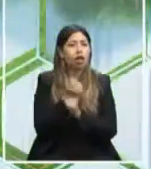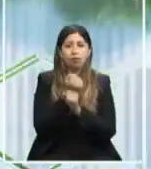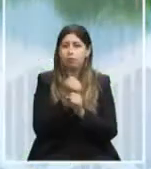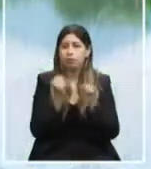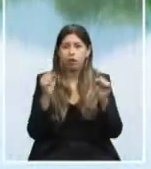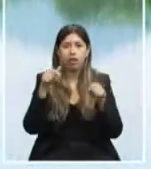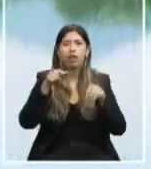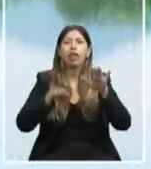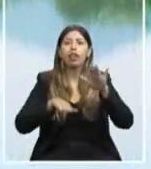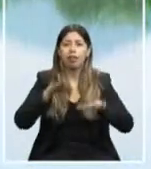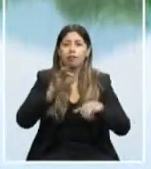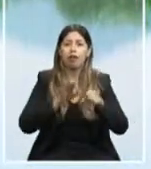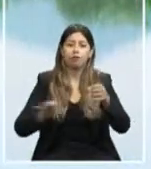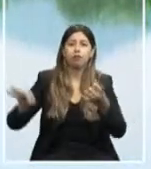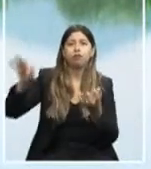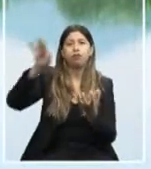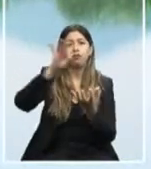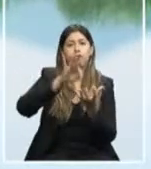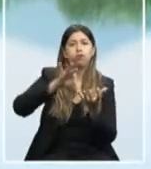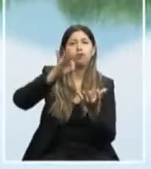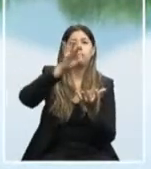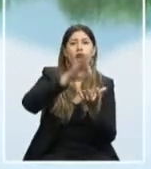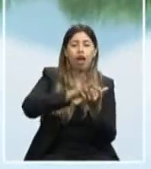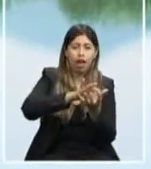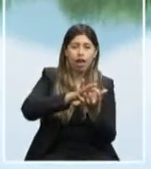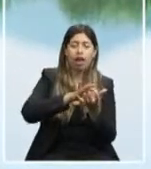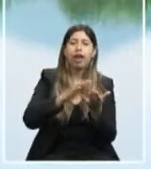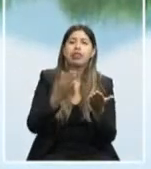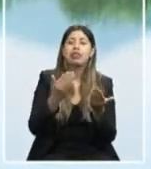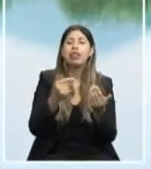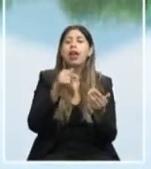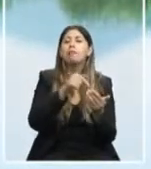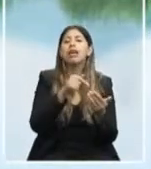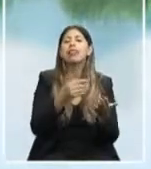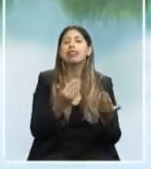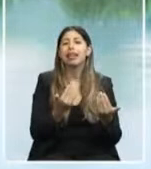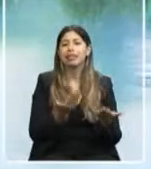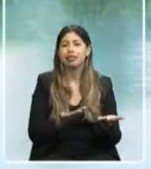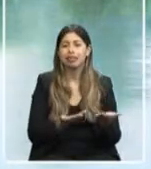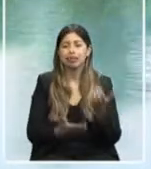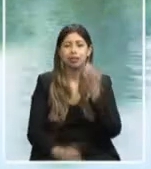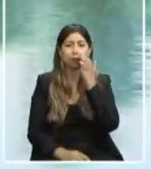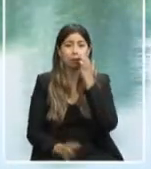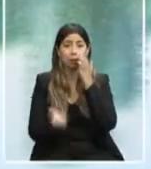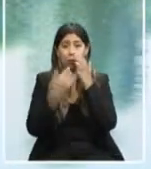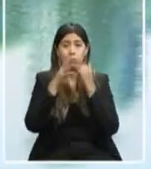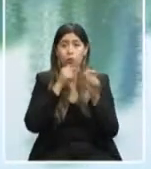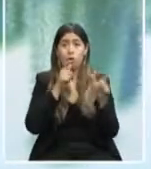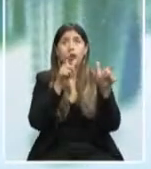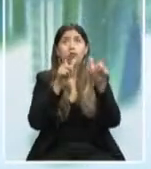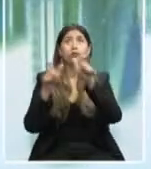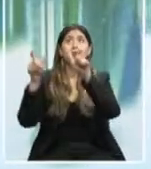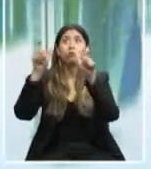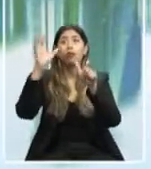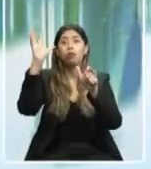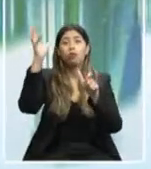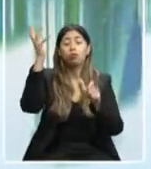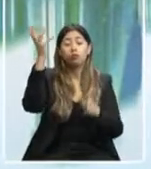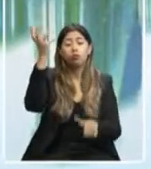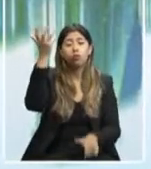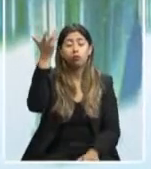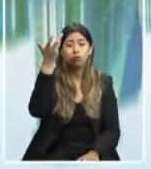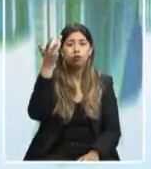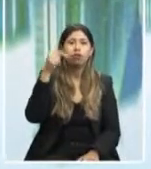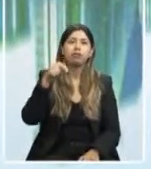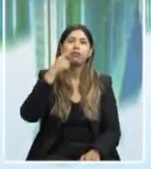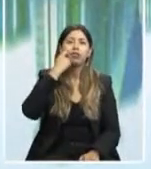de esa polinización. Si nosotros no tenemos una buena capacidad de regulación climática, pues obviamente